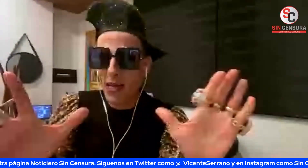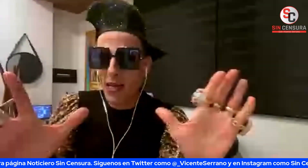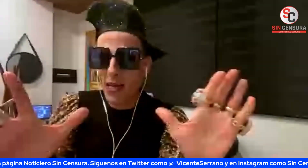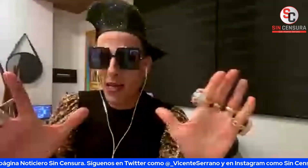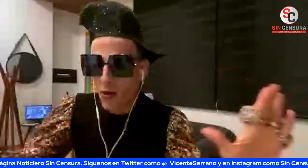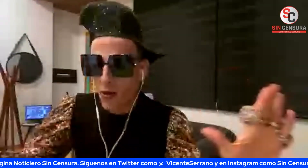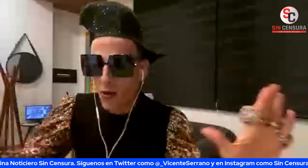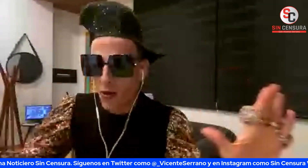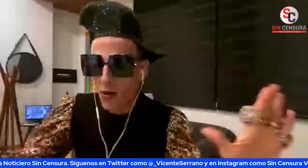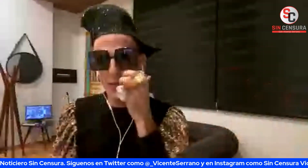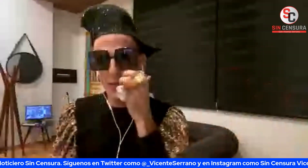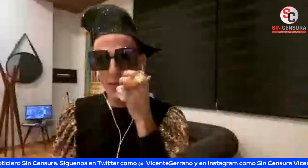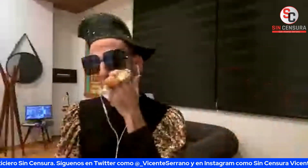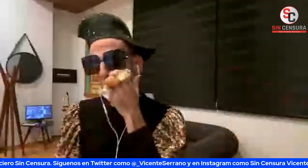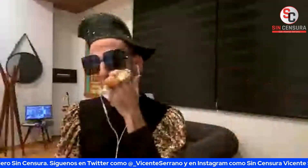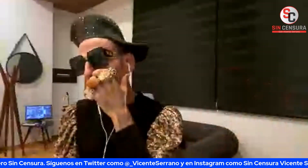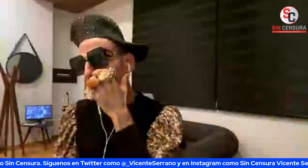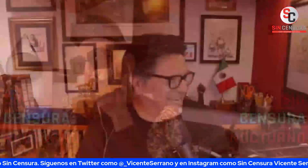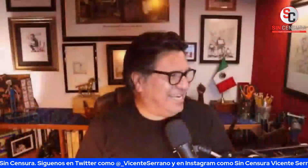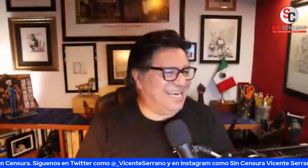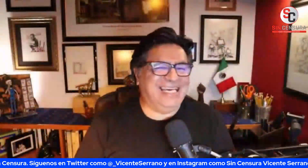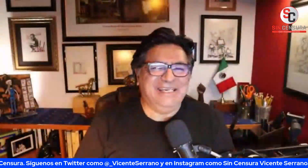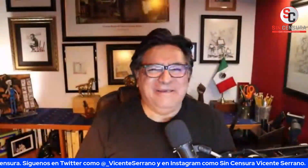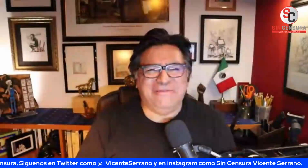carril. Ya me caí.